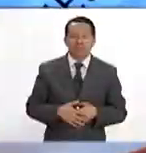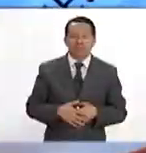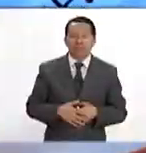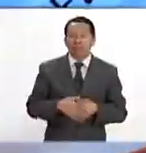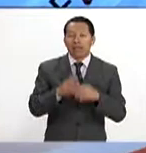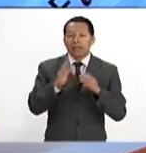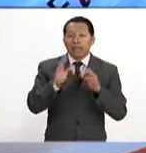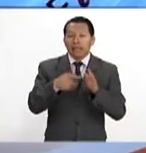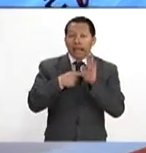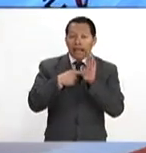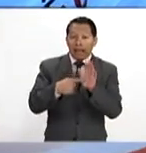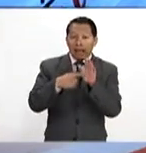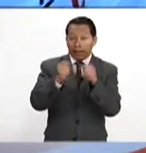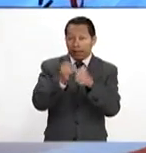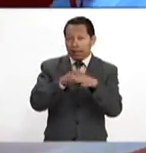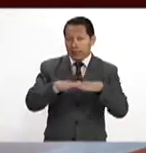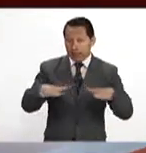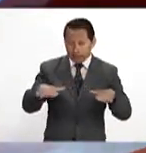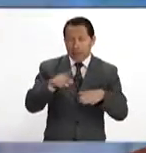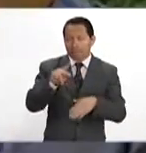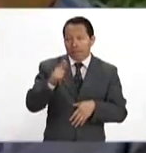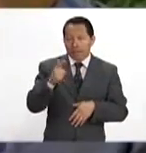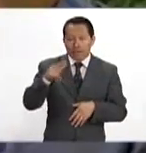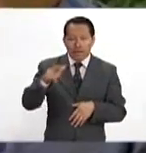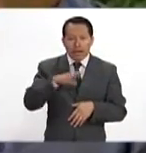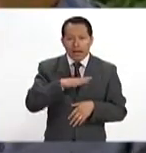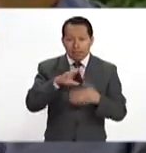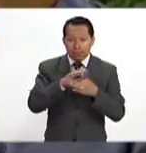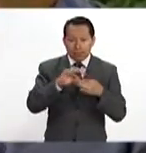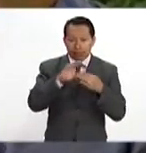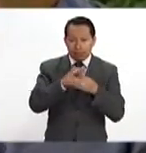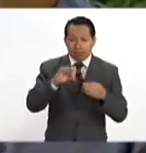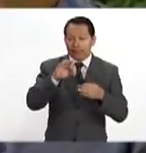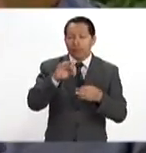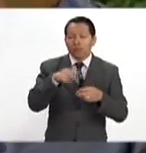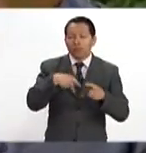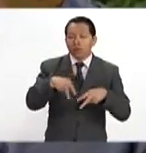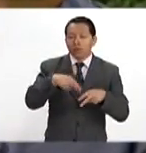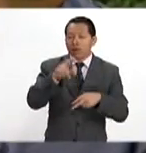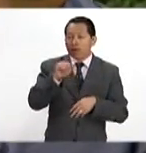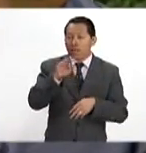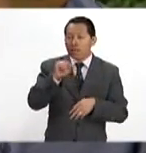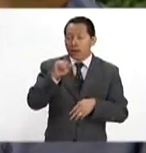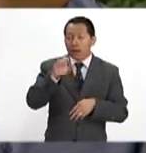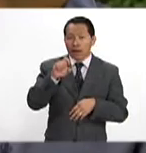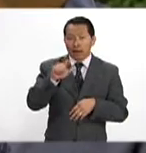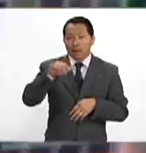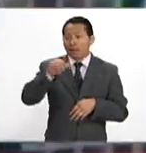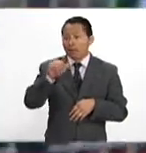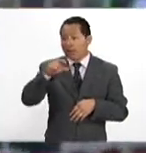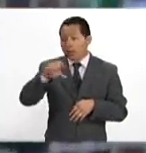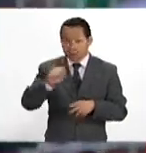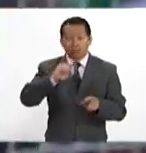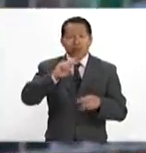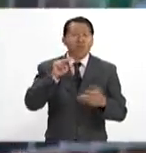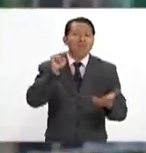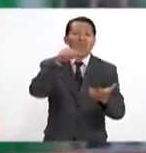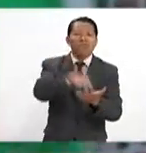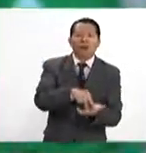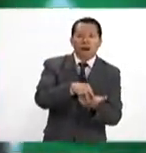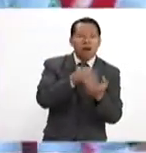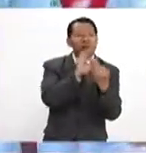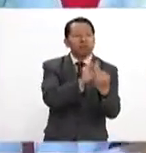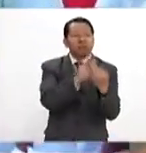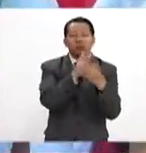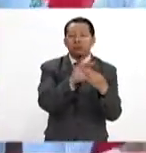Luego de darse a conocer esta información, la PGR aseguró que el futbolista Rafael Márquez acudió de forma voluntaria a rendir su declaración por las